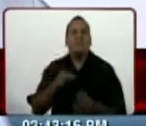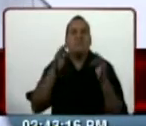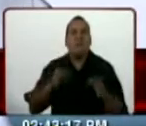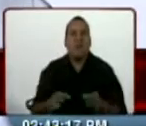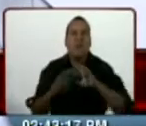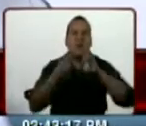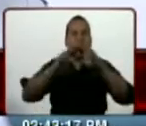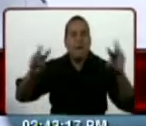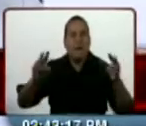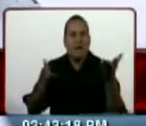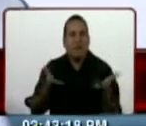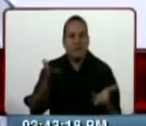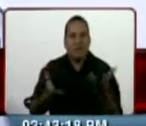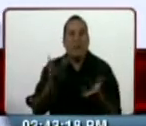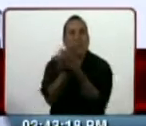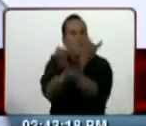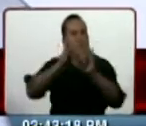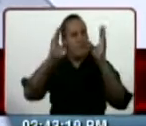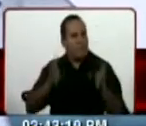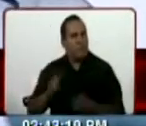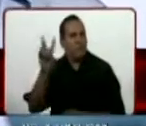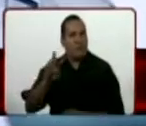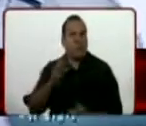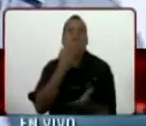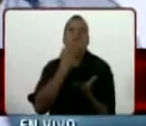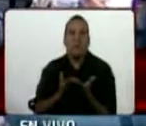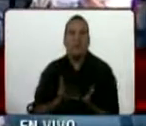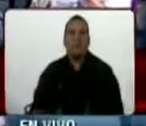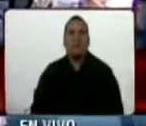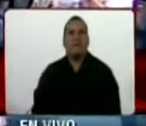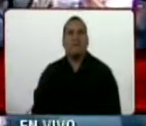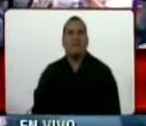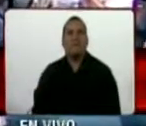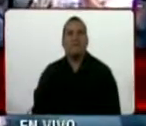la estabilidad y de la independencia del país. Gracias.